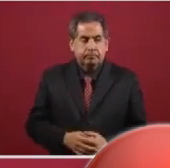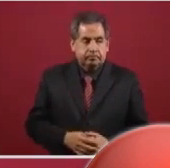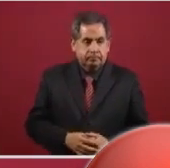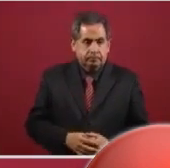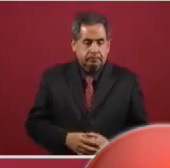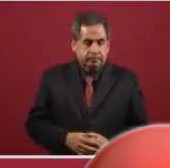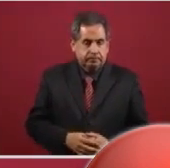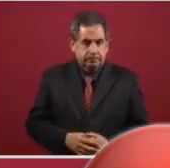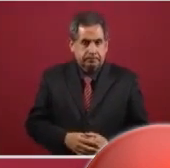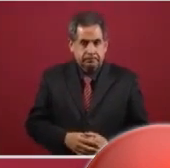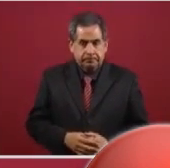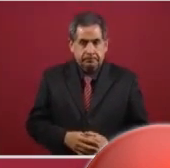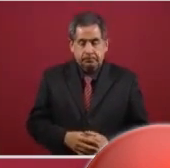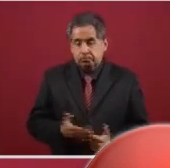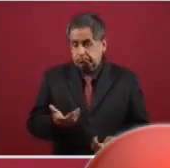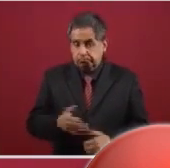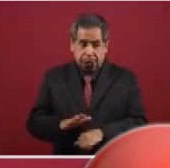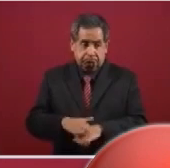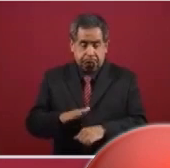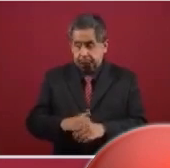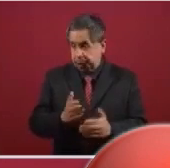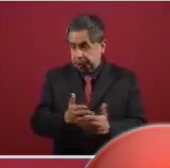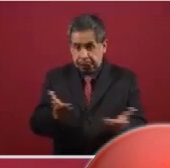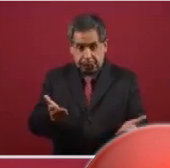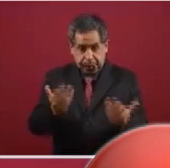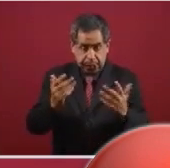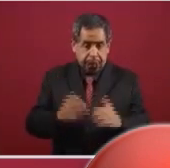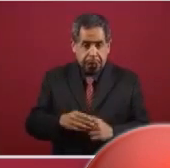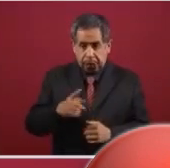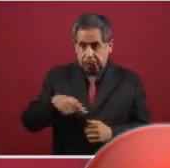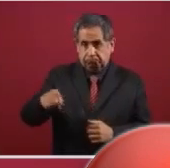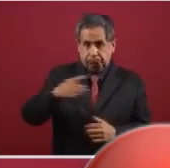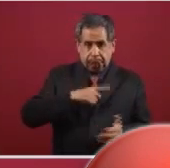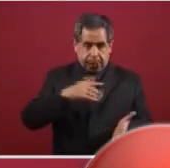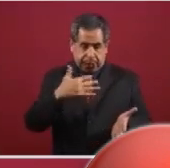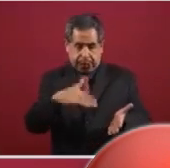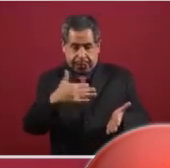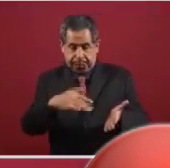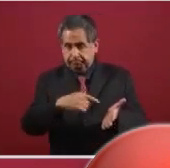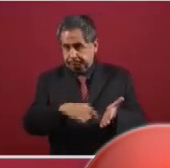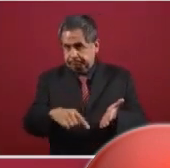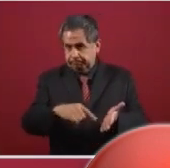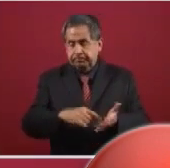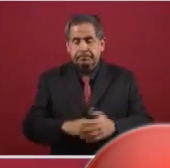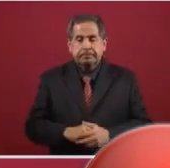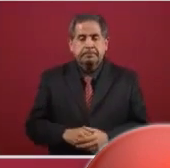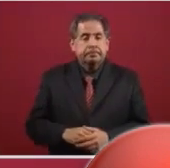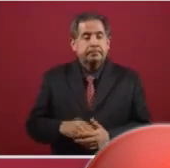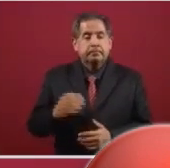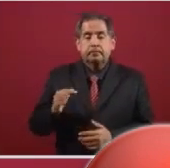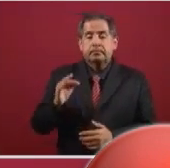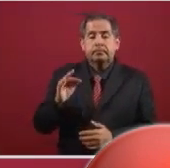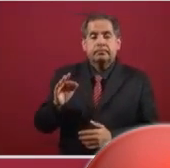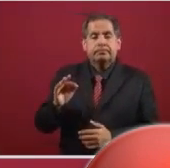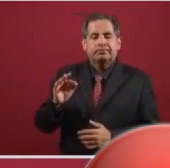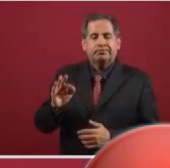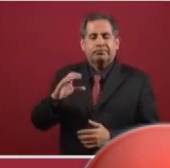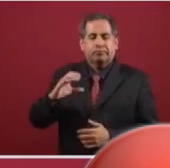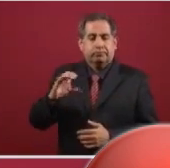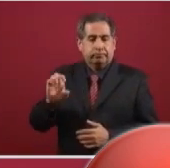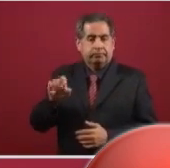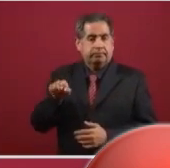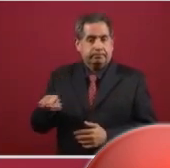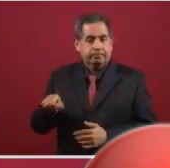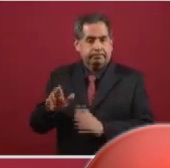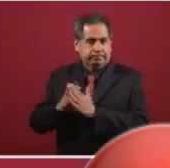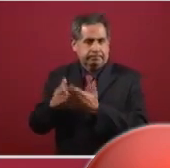Entonces, yo invito a que se lea ahora el Fondo de Cultura Económica, a diferencia